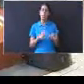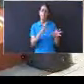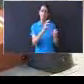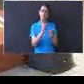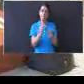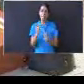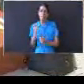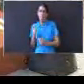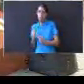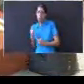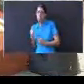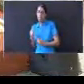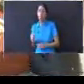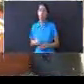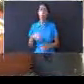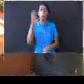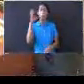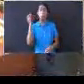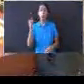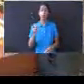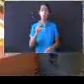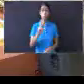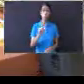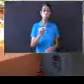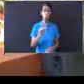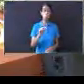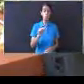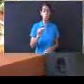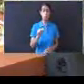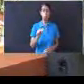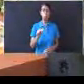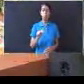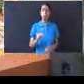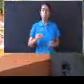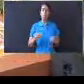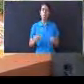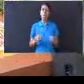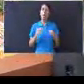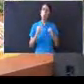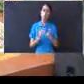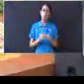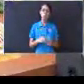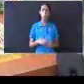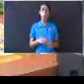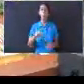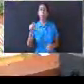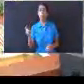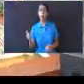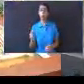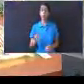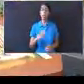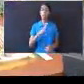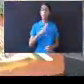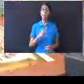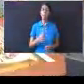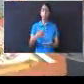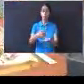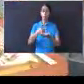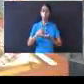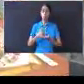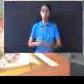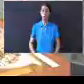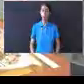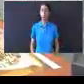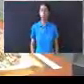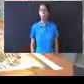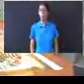Porque no soportó que alguien estuviera obteniendo más triunfos. Que fulano predica mejor. Ah, pero se le va la unción de vez en cuando.